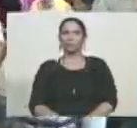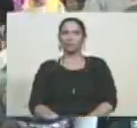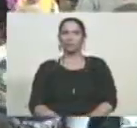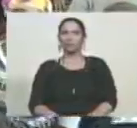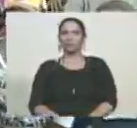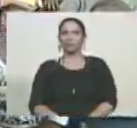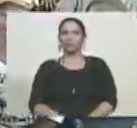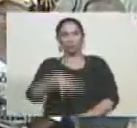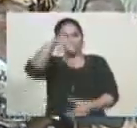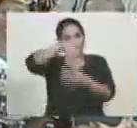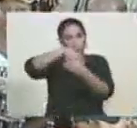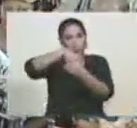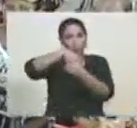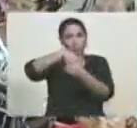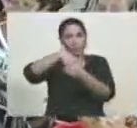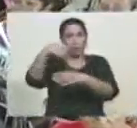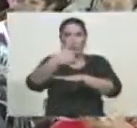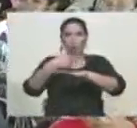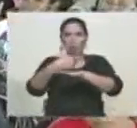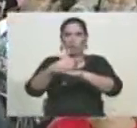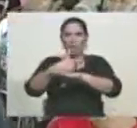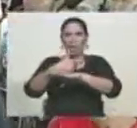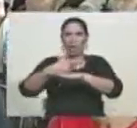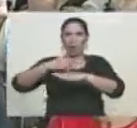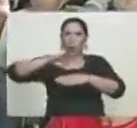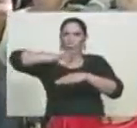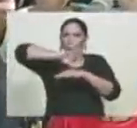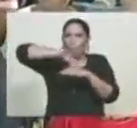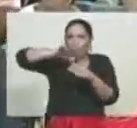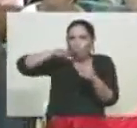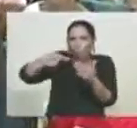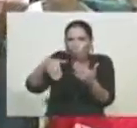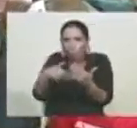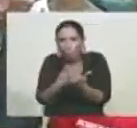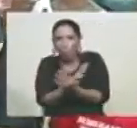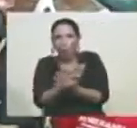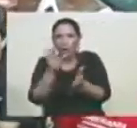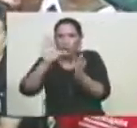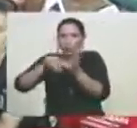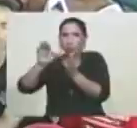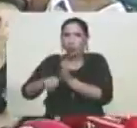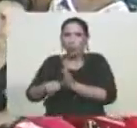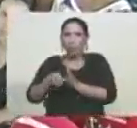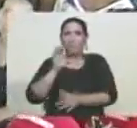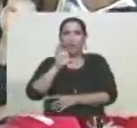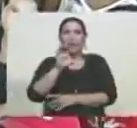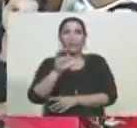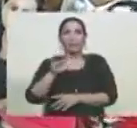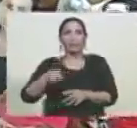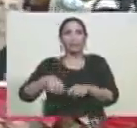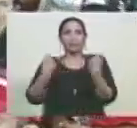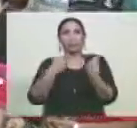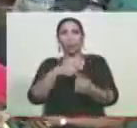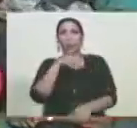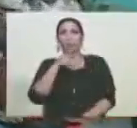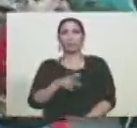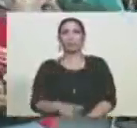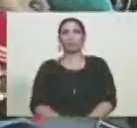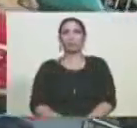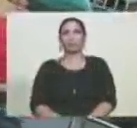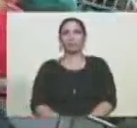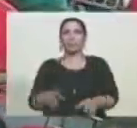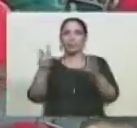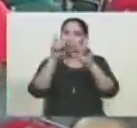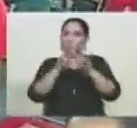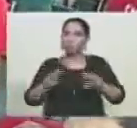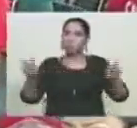y los que están metidos dentro del gobierno vayan a raspar la olla y nos vayan a dejar este país en ruina. La